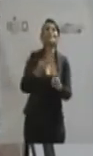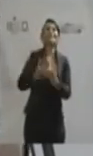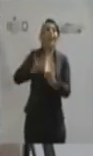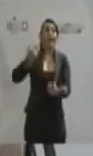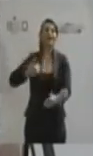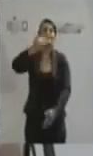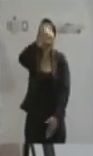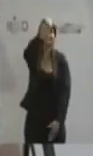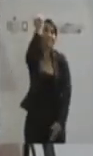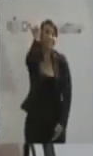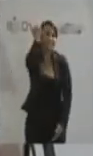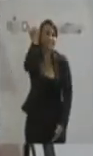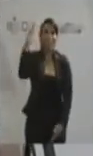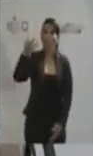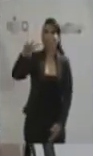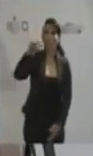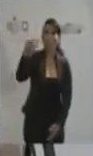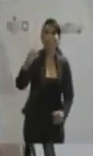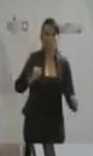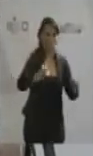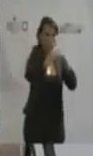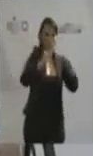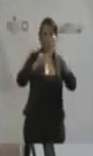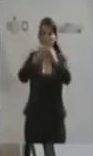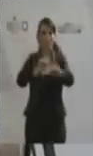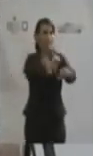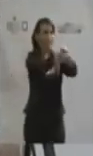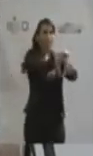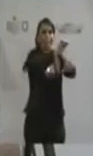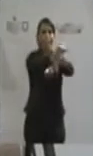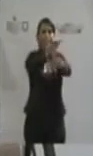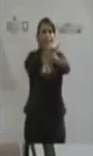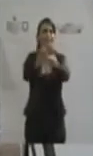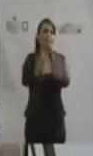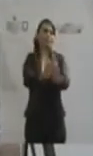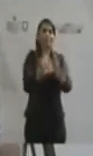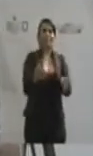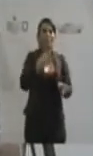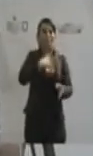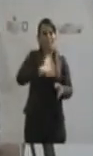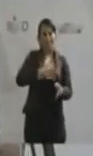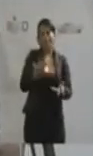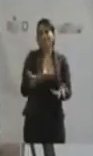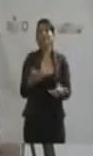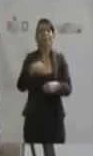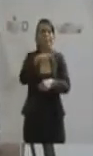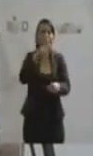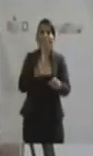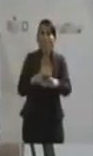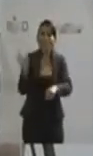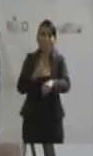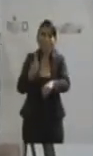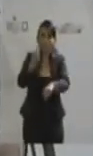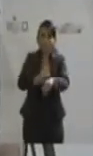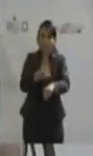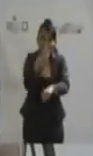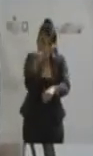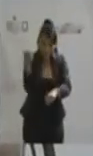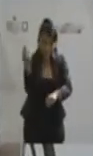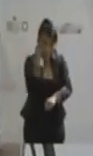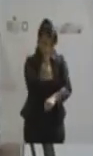instituciones le fueran a decir que en lo que estábamos en déficit era en la justicia cotidiana que los ciudadanos